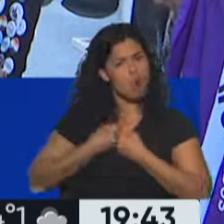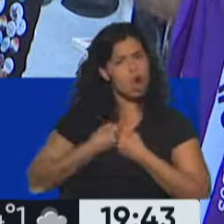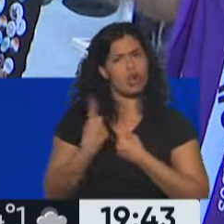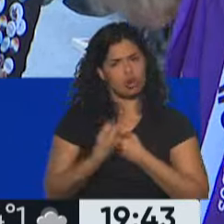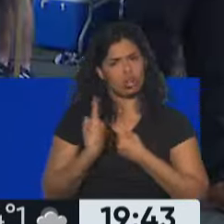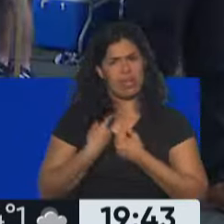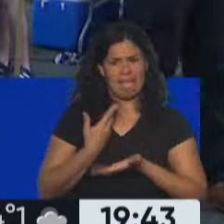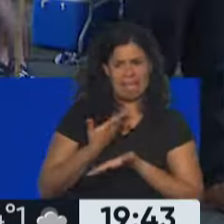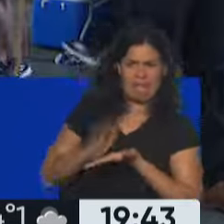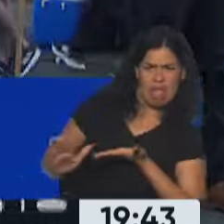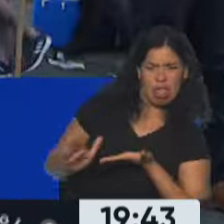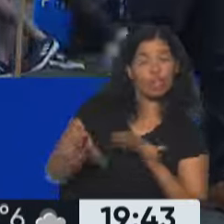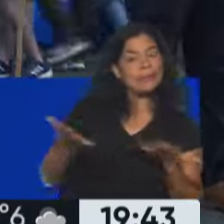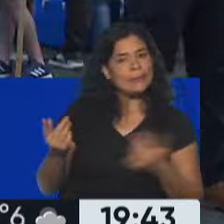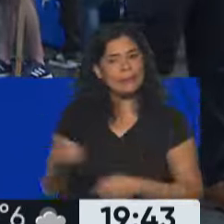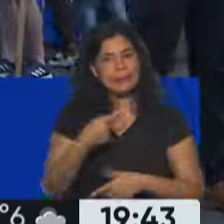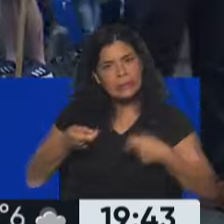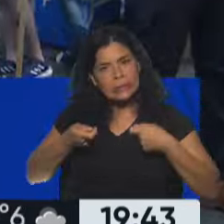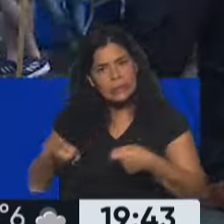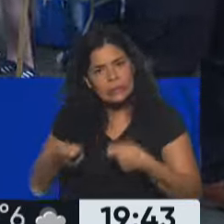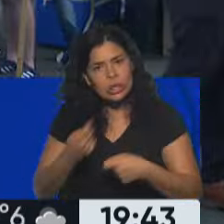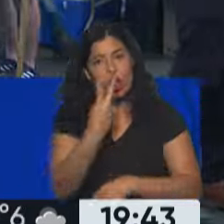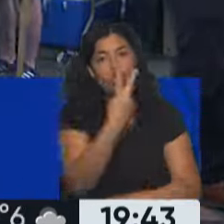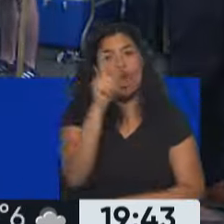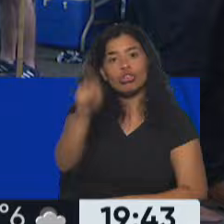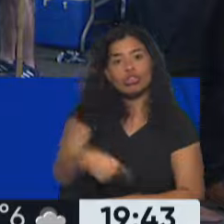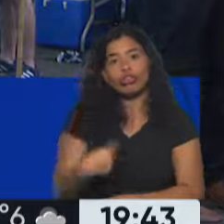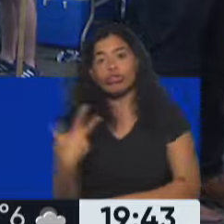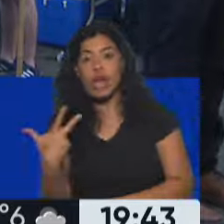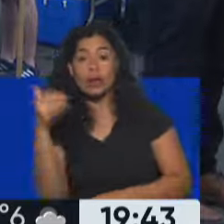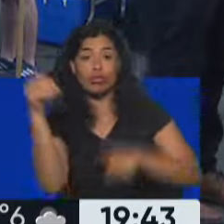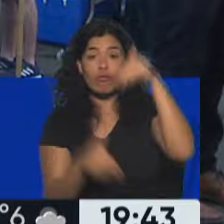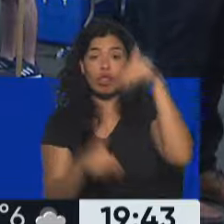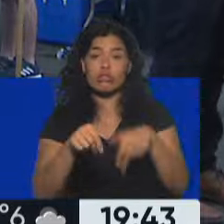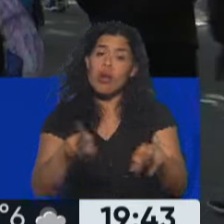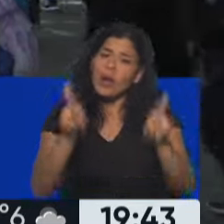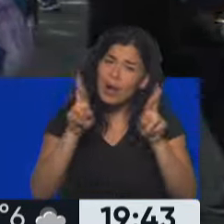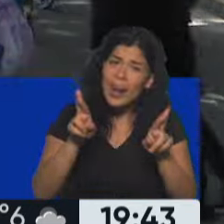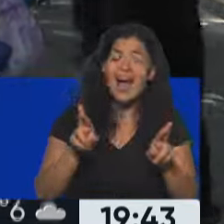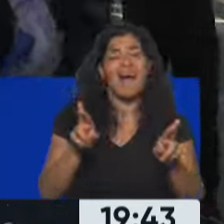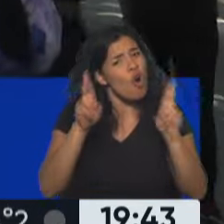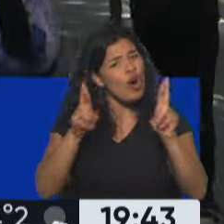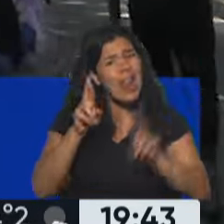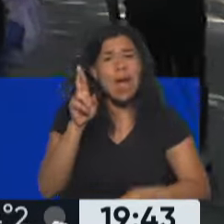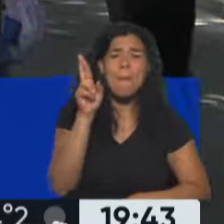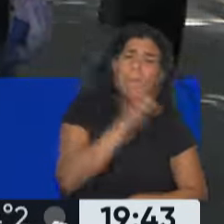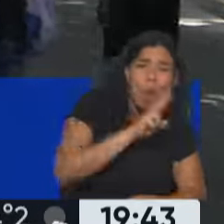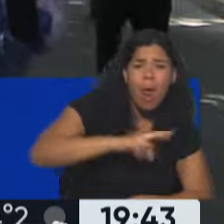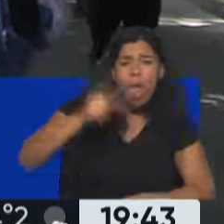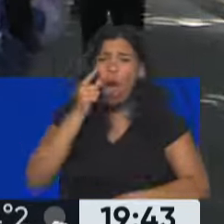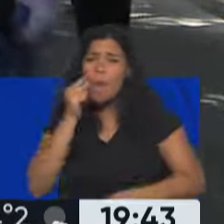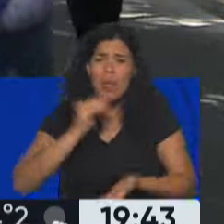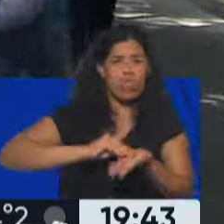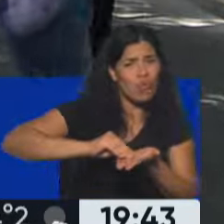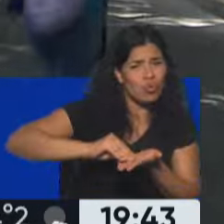de poder insistir y se necesita el 2/3 del voto. Espero que todos los diputados y diputadas tengan la conciencia para defender